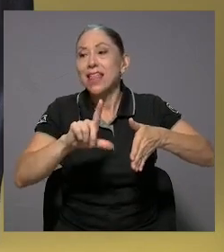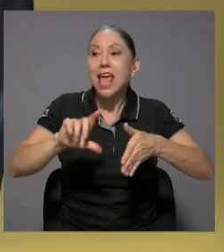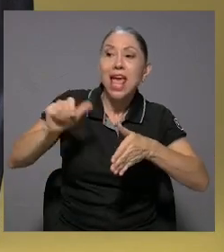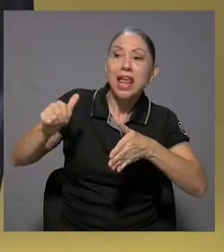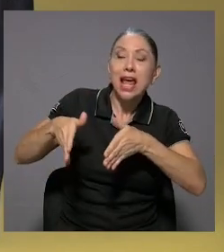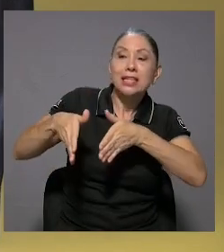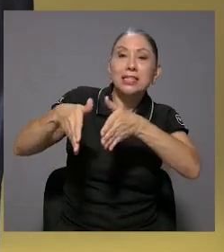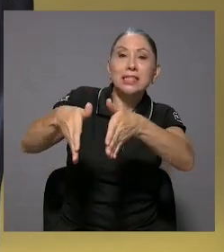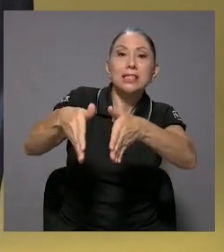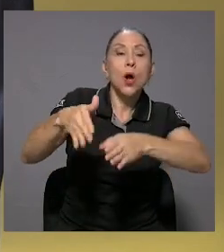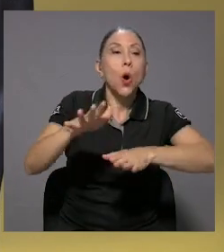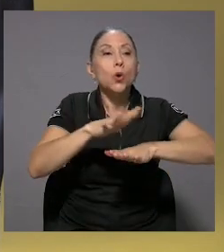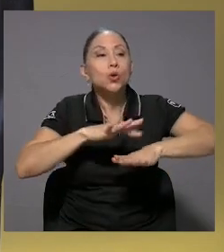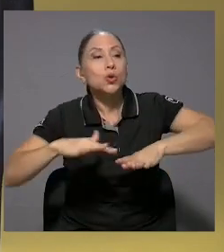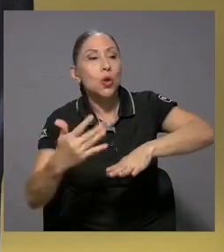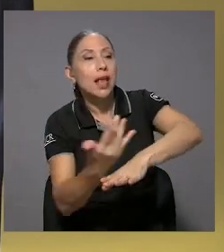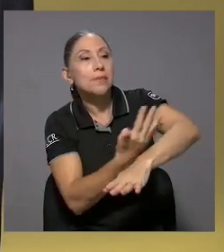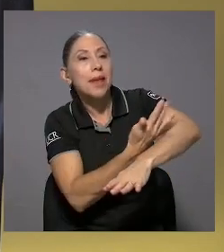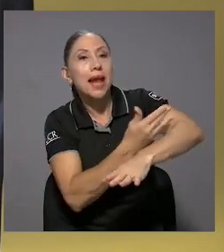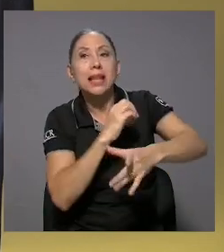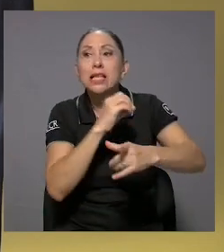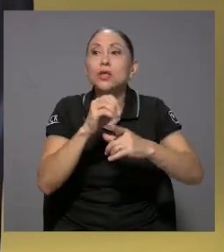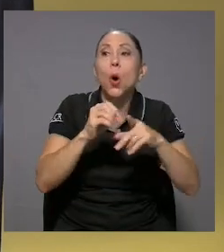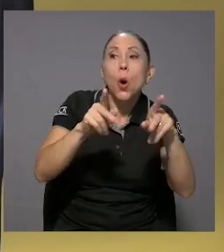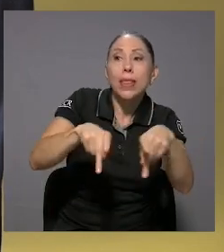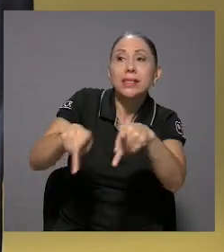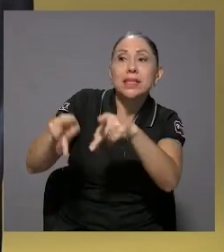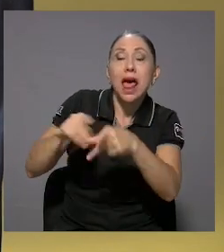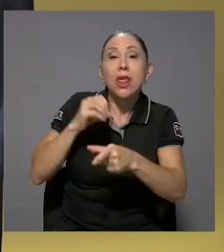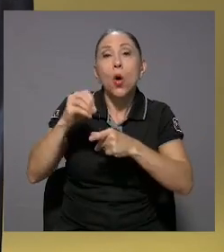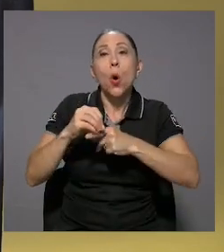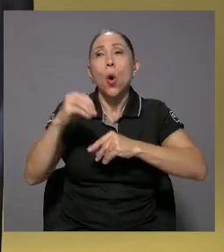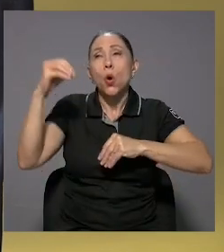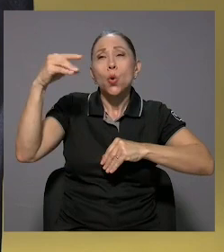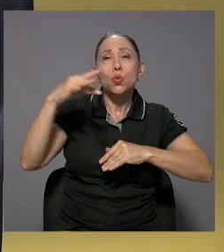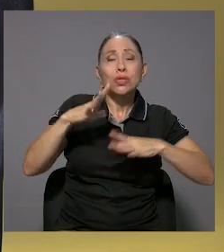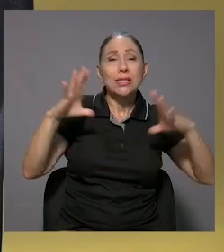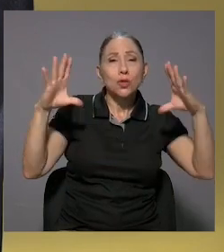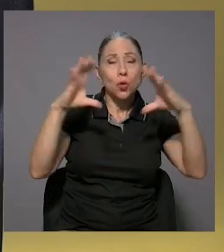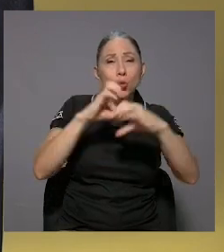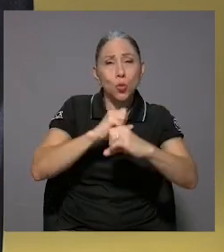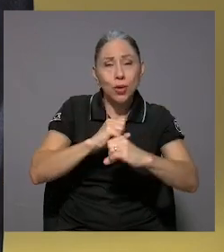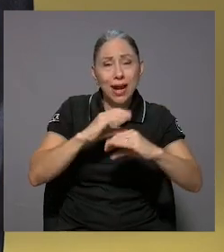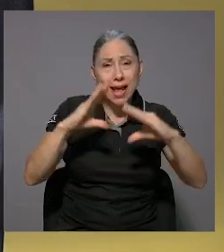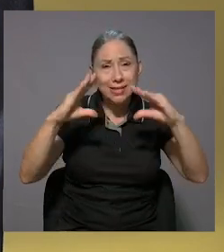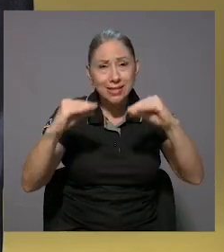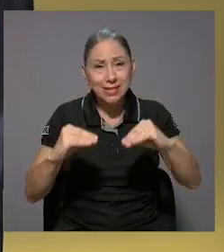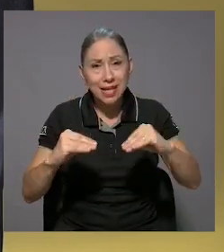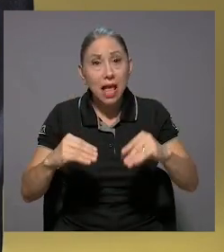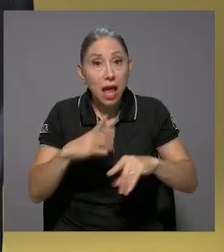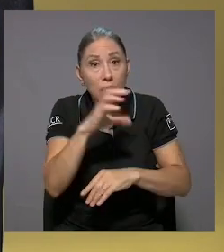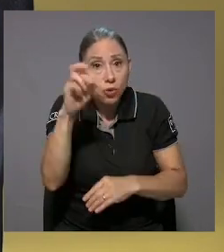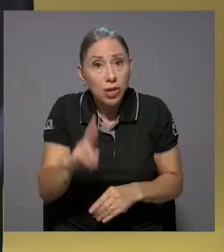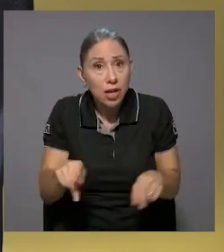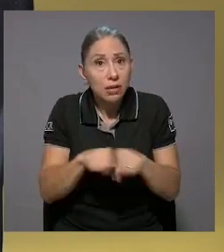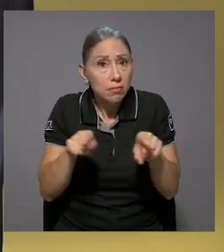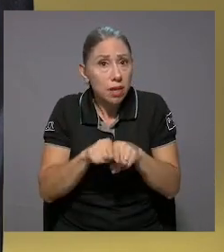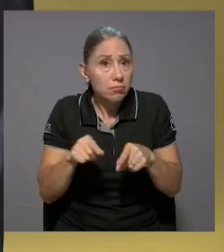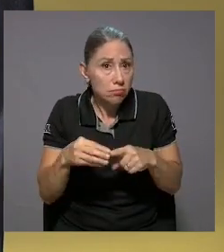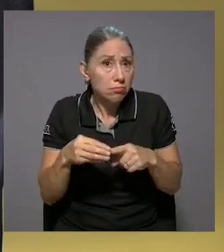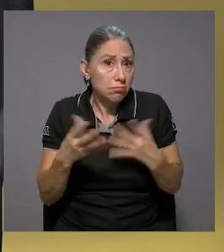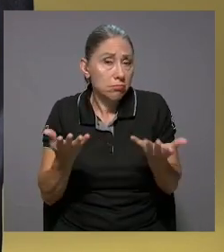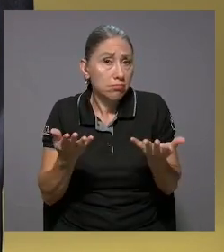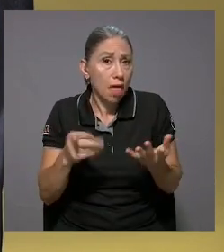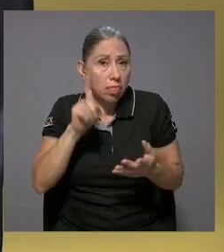verdes, densidad, luces nocturnas, etcétera. Y en Costa Rica, pues no es la excepción, ¿verdad? Hay que comenzar a